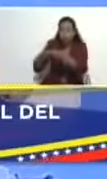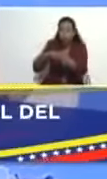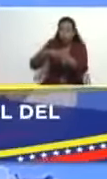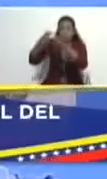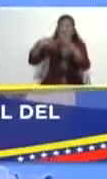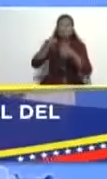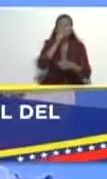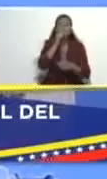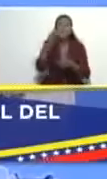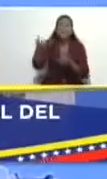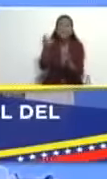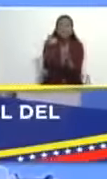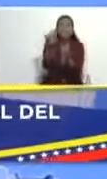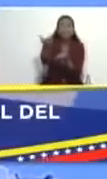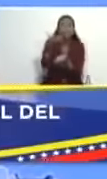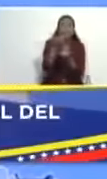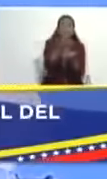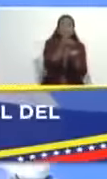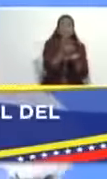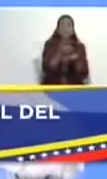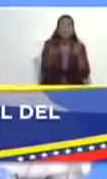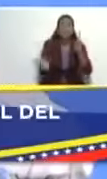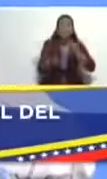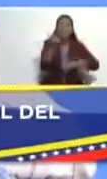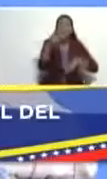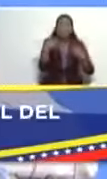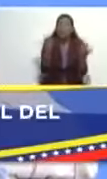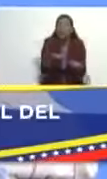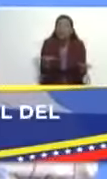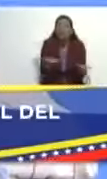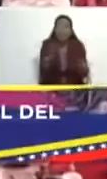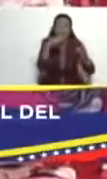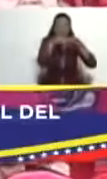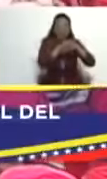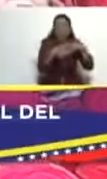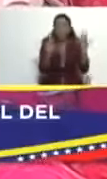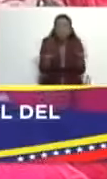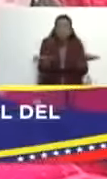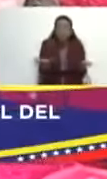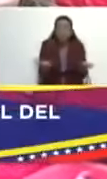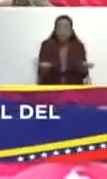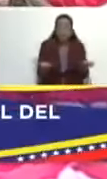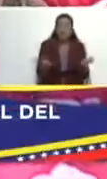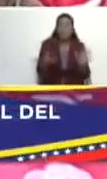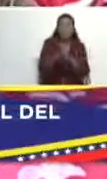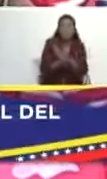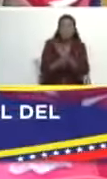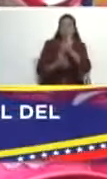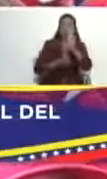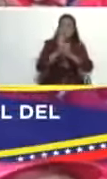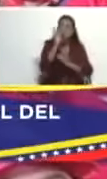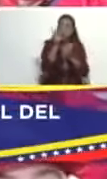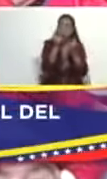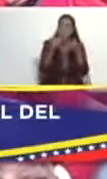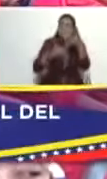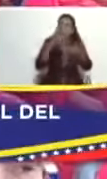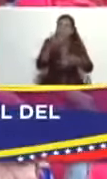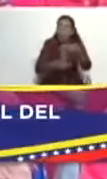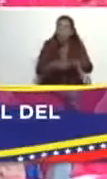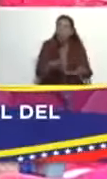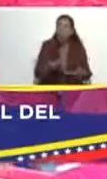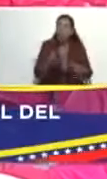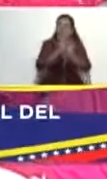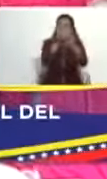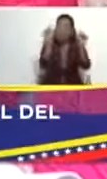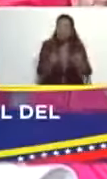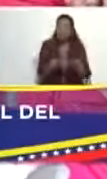¿Para dónde van esos logros en medio de esta economía que vamos ya estabilizando con un nuevo